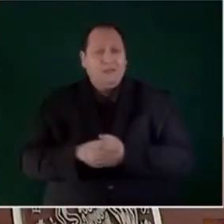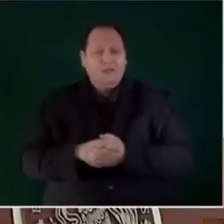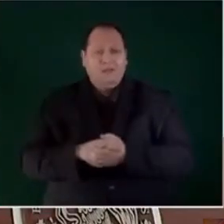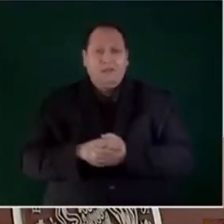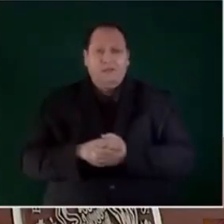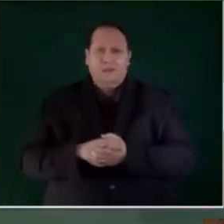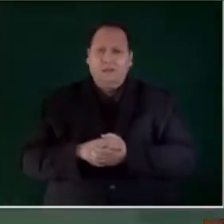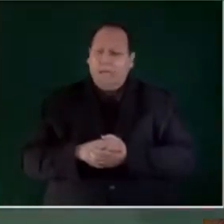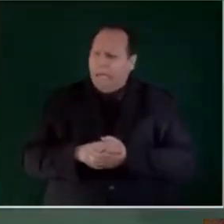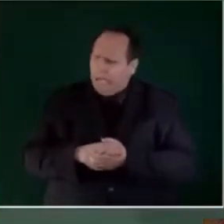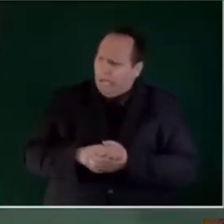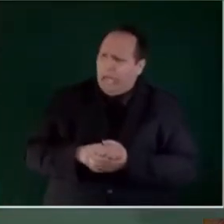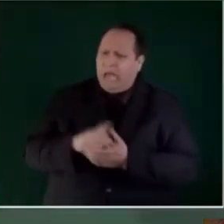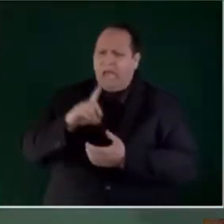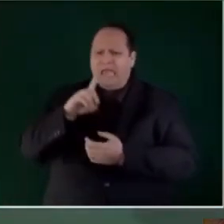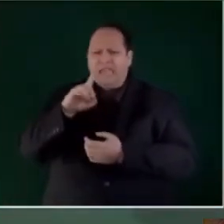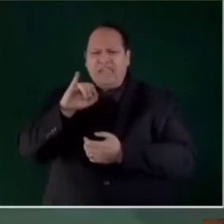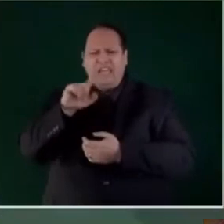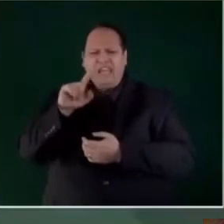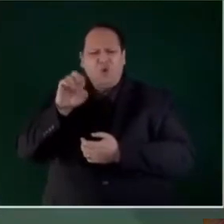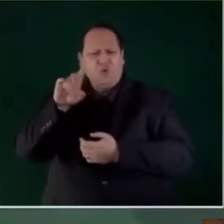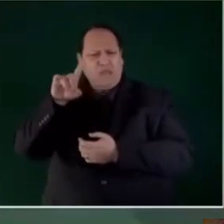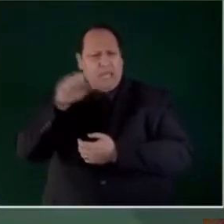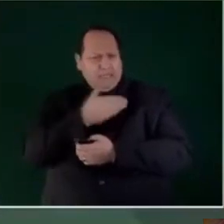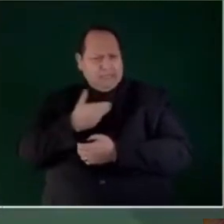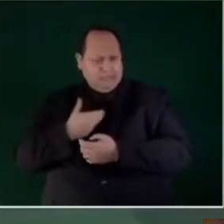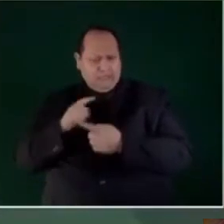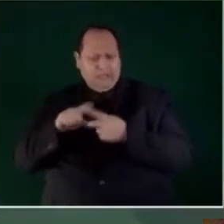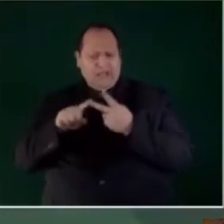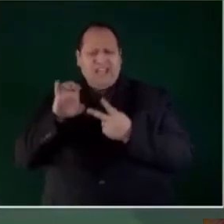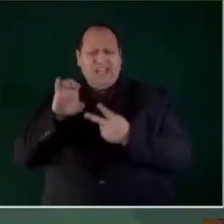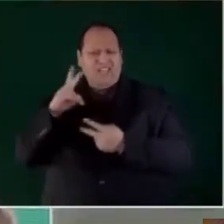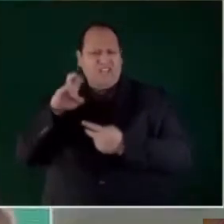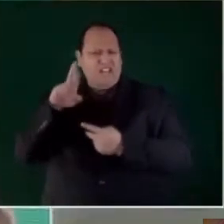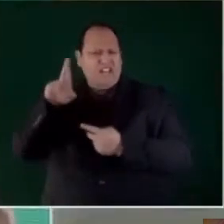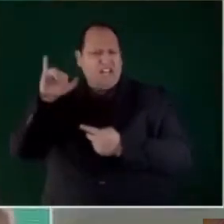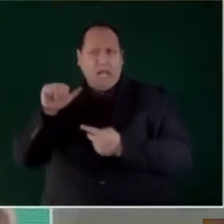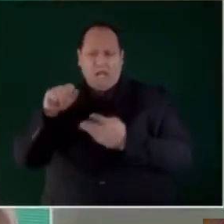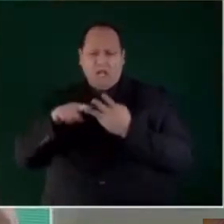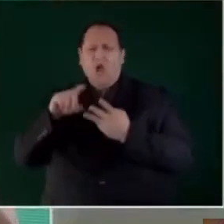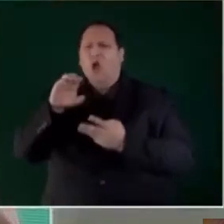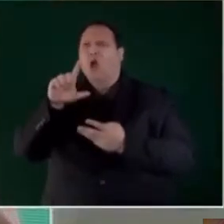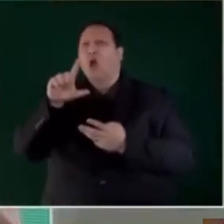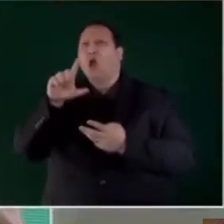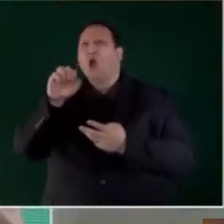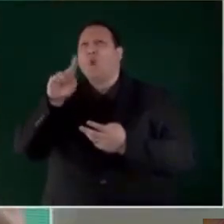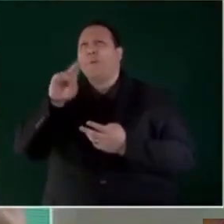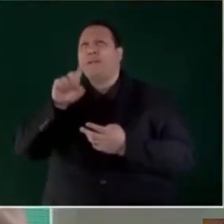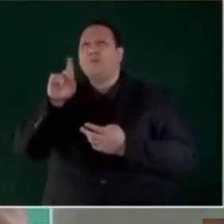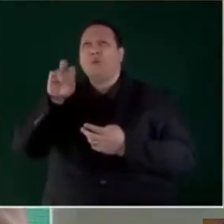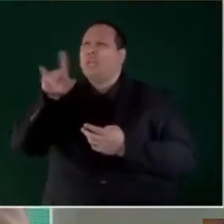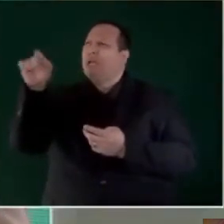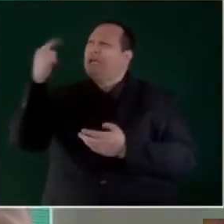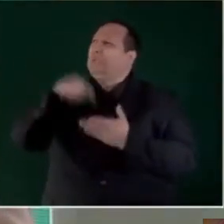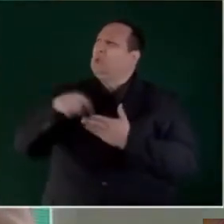Díaz Ordaz, Echeverría, bueno, López Portillo creo que no tuvo